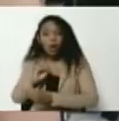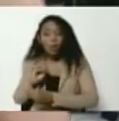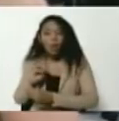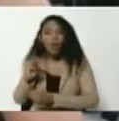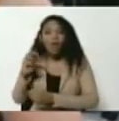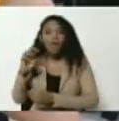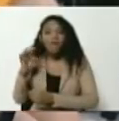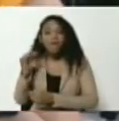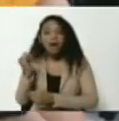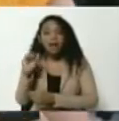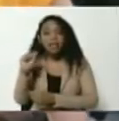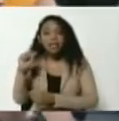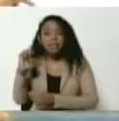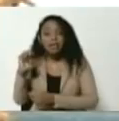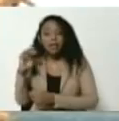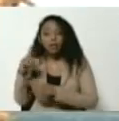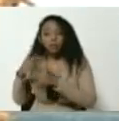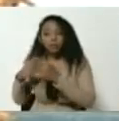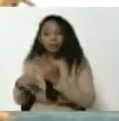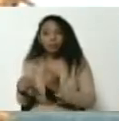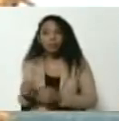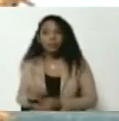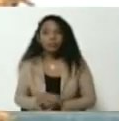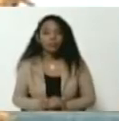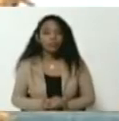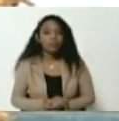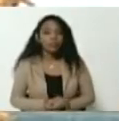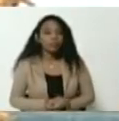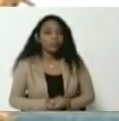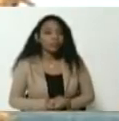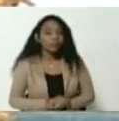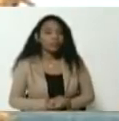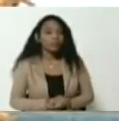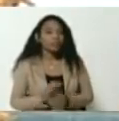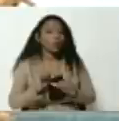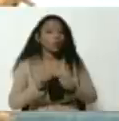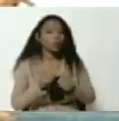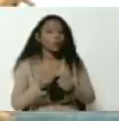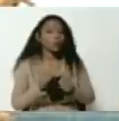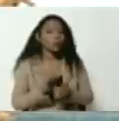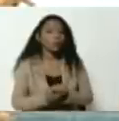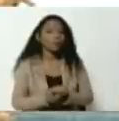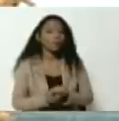o AstraZeneca. Gracias. Sí, cómo no. Comienzo con su